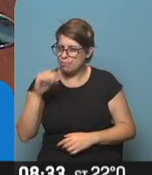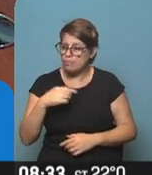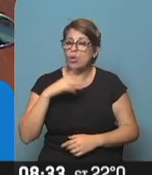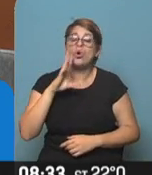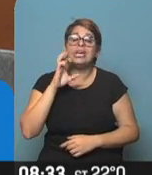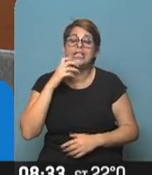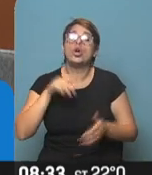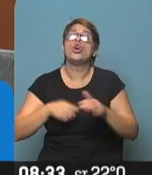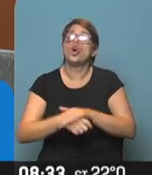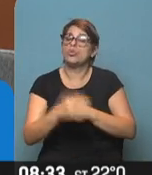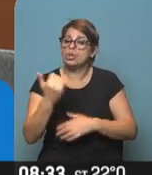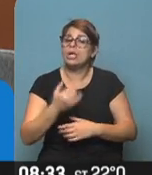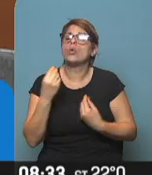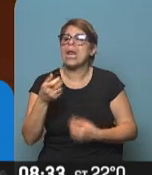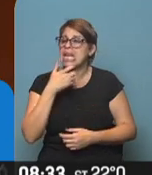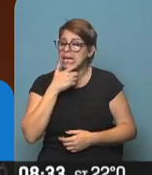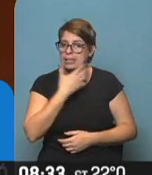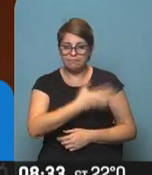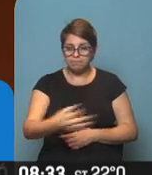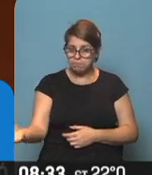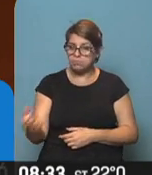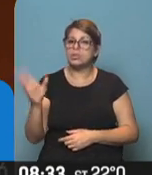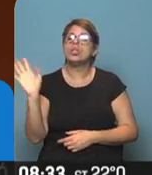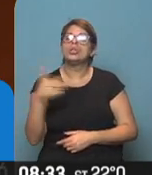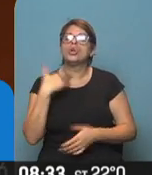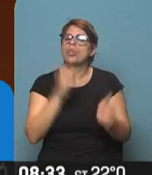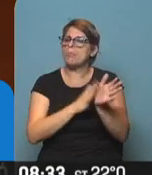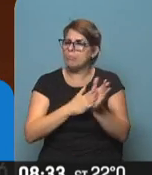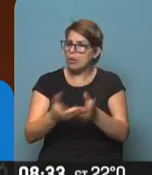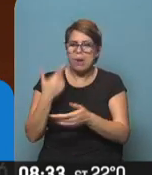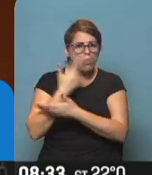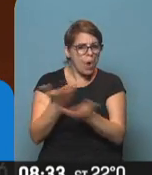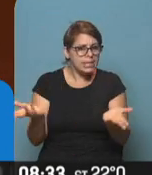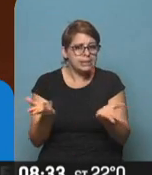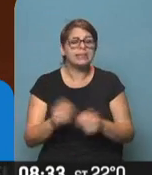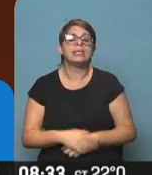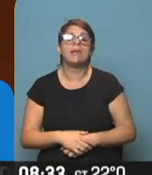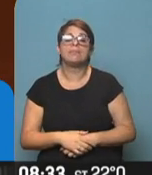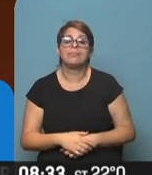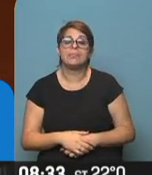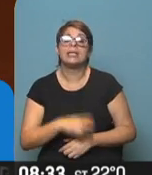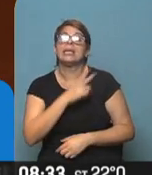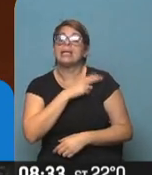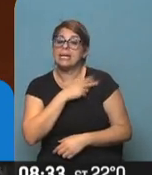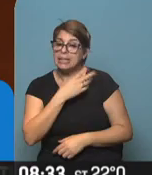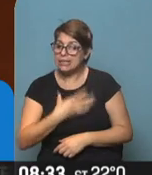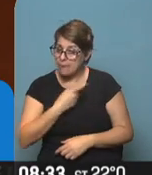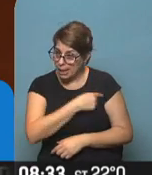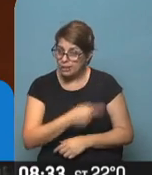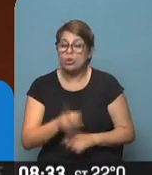corrupción fue el de racing no bueno en todos esos casos nos sirven en nosotros para dar cuenta de que el gerenciamiento tanto el gerenciamiento